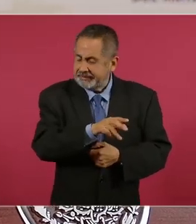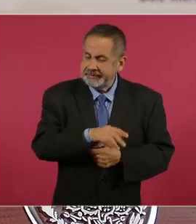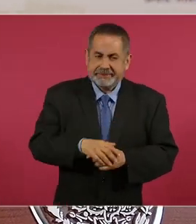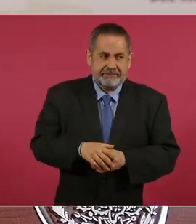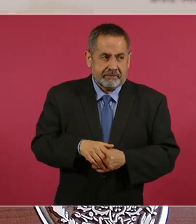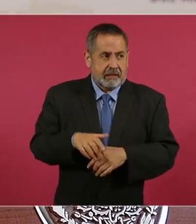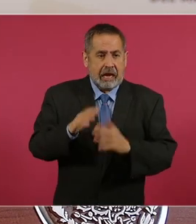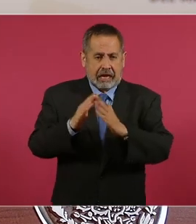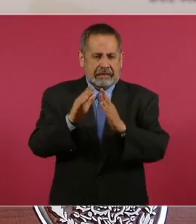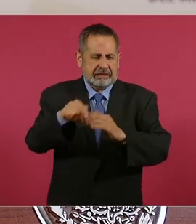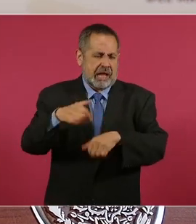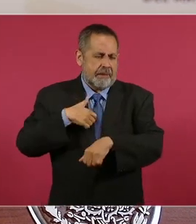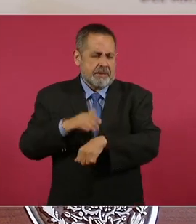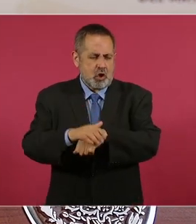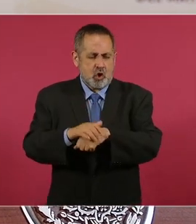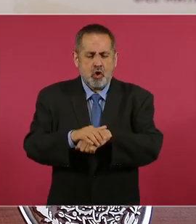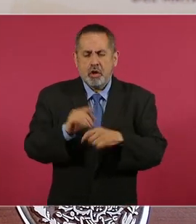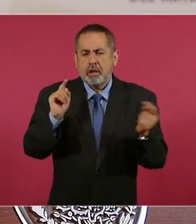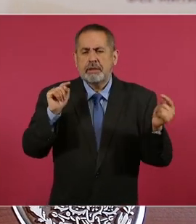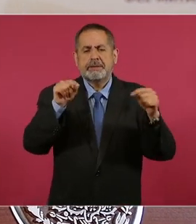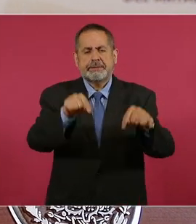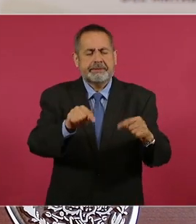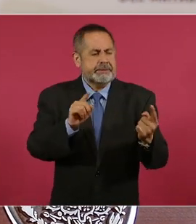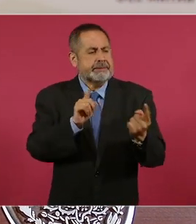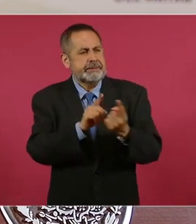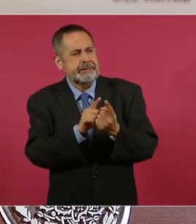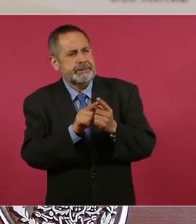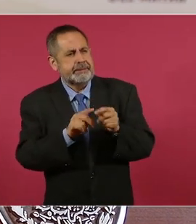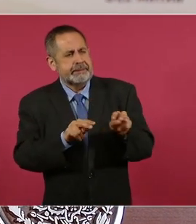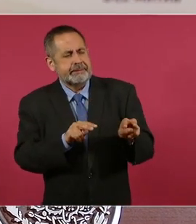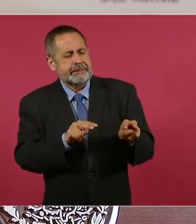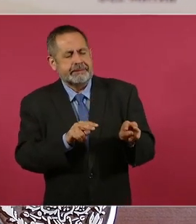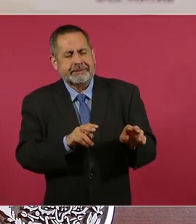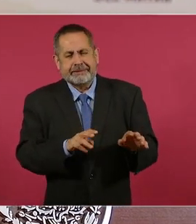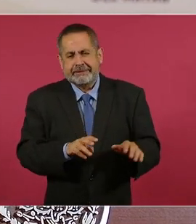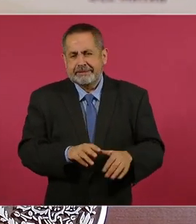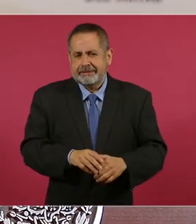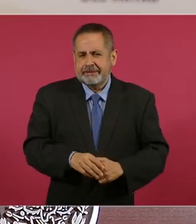casa de un amigo